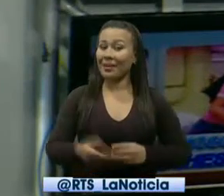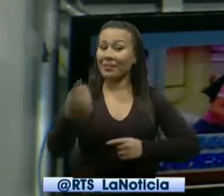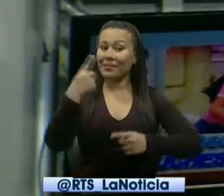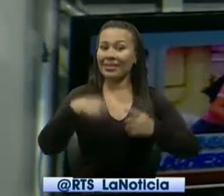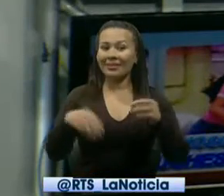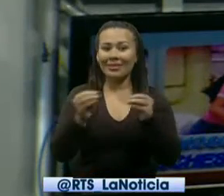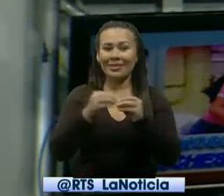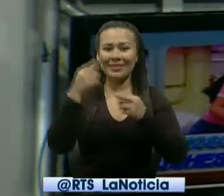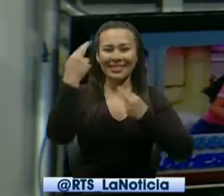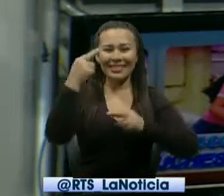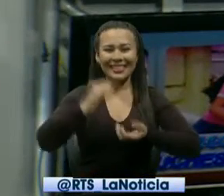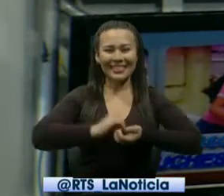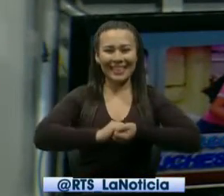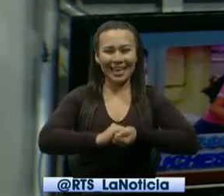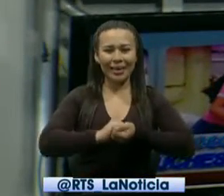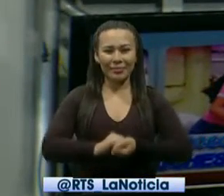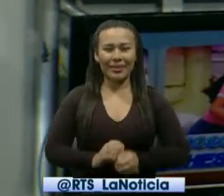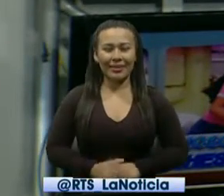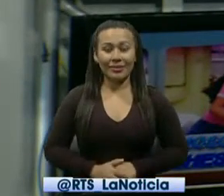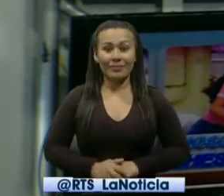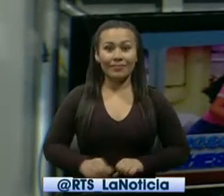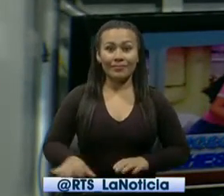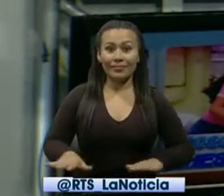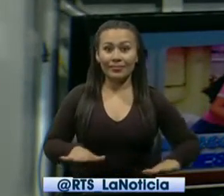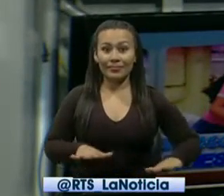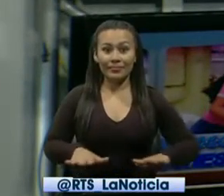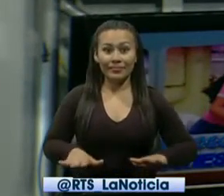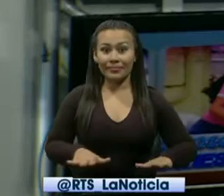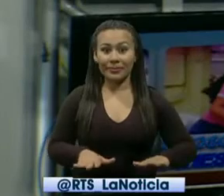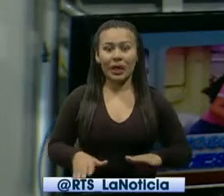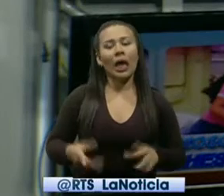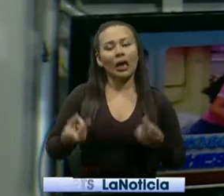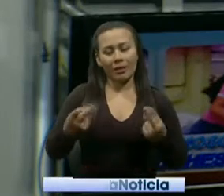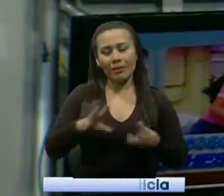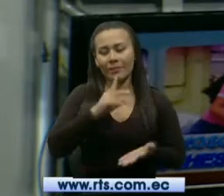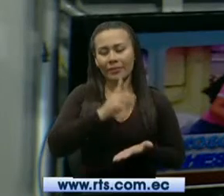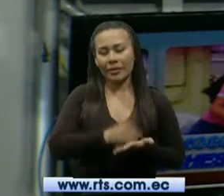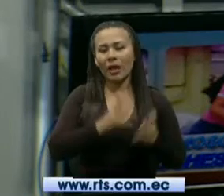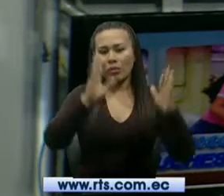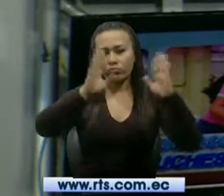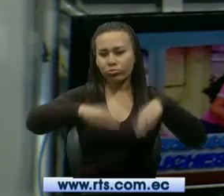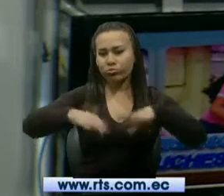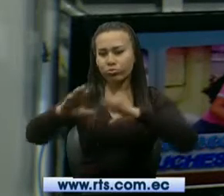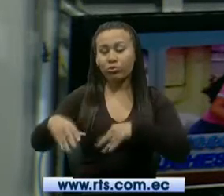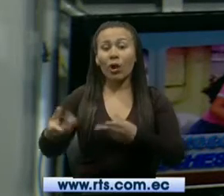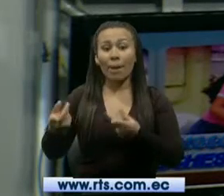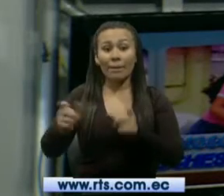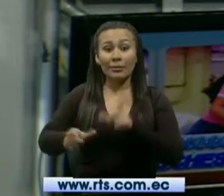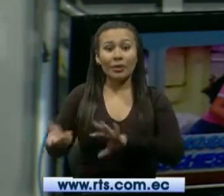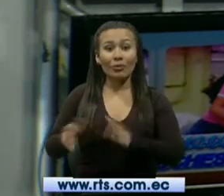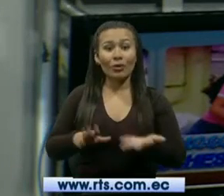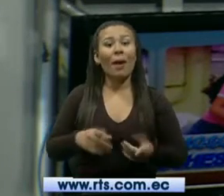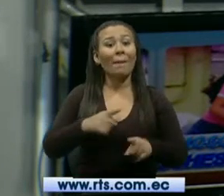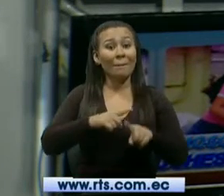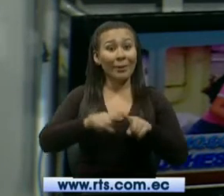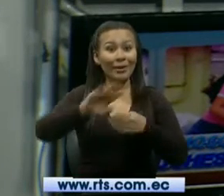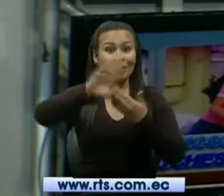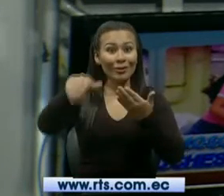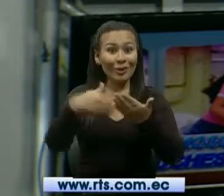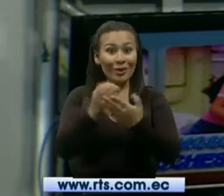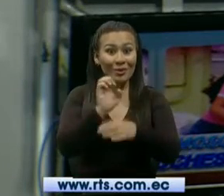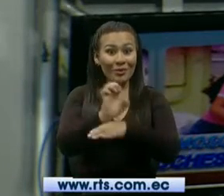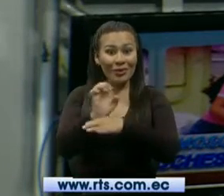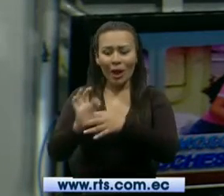Con más información, amigos. El terremoto no solo dejó daños y afectados, también sacó a la luz la solidaridad de